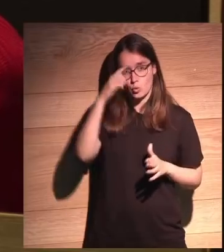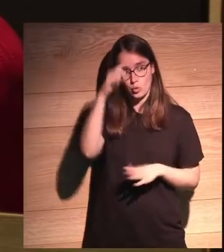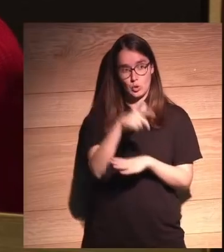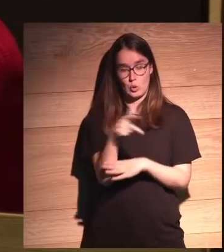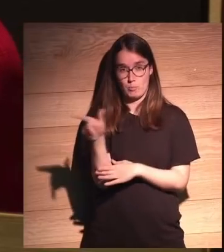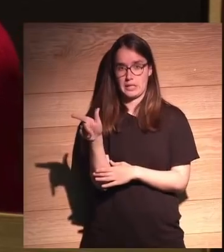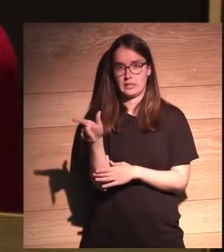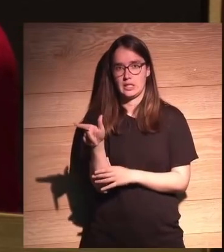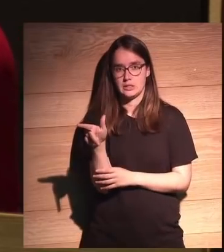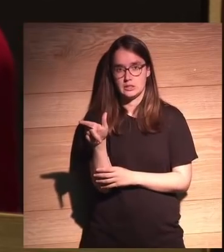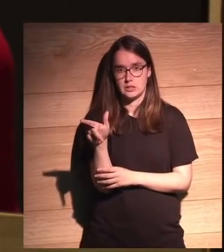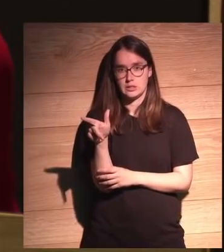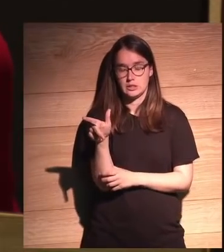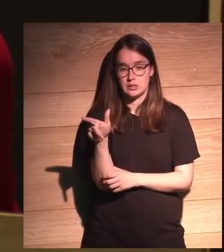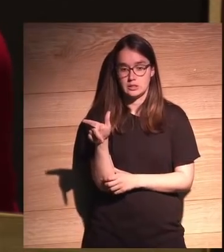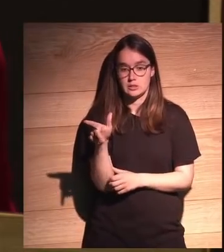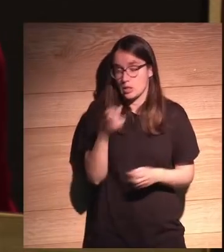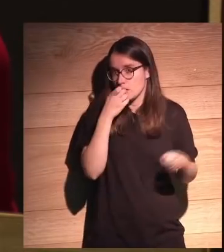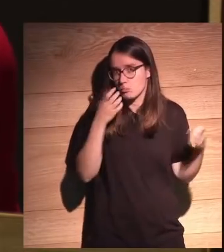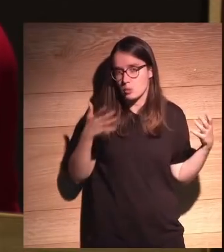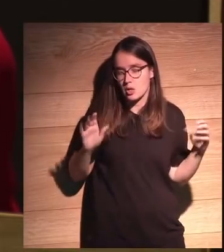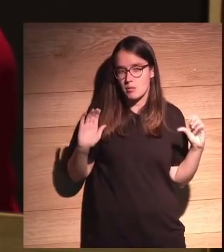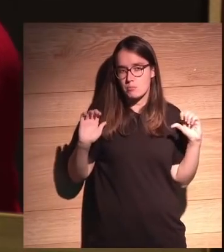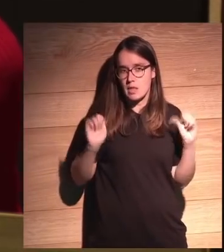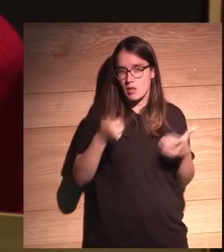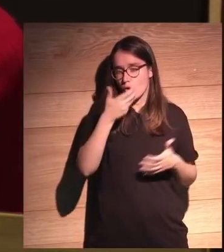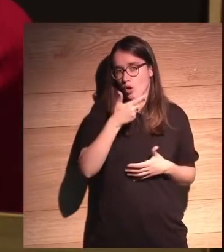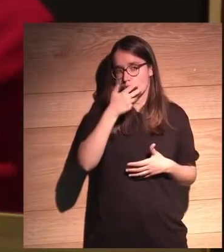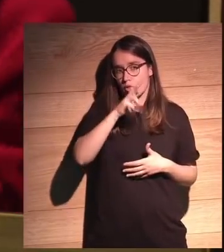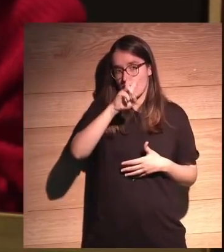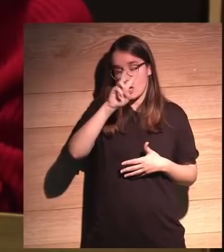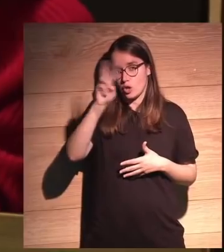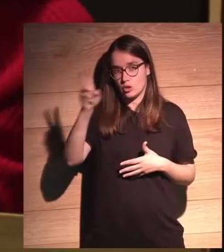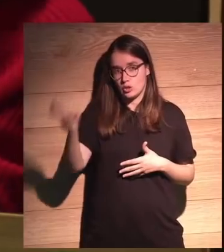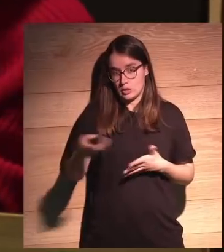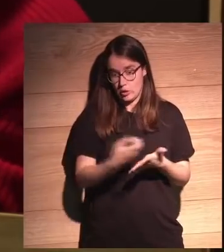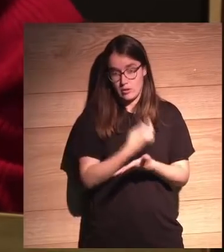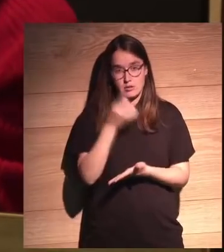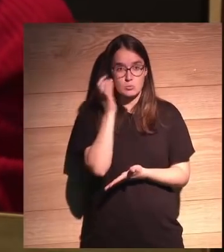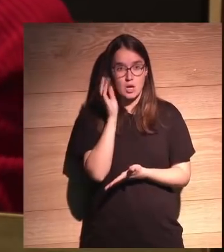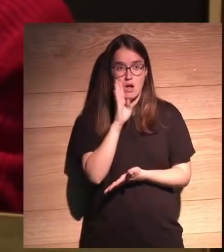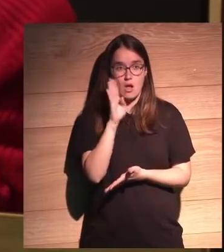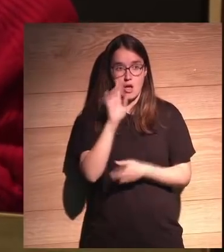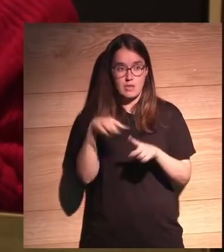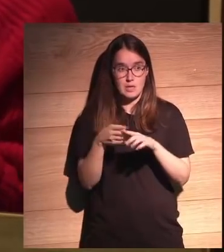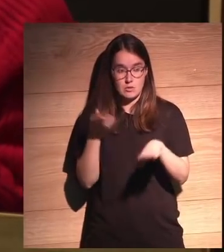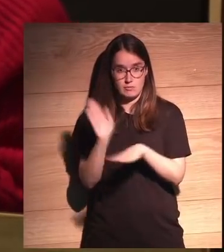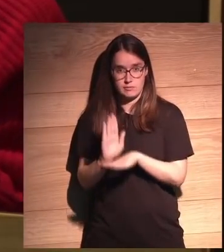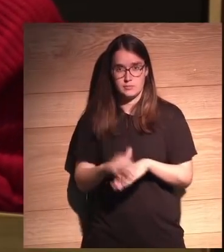documental. Qué bien. Y bueno, han empezado a conocer a todas estas mujeres que además tú